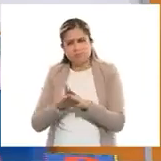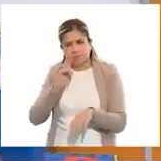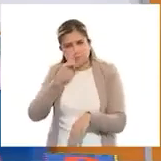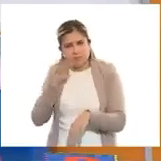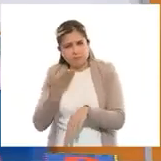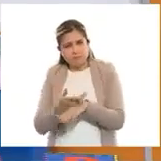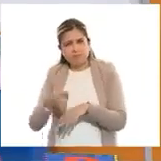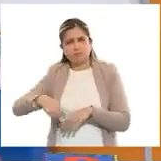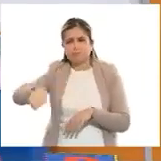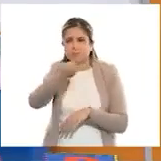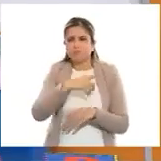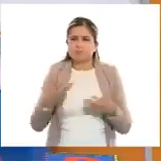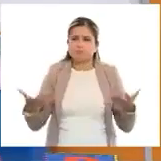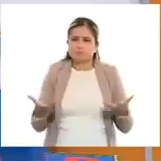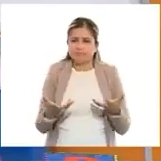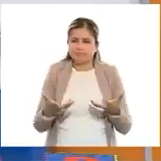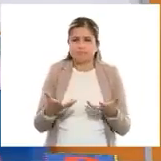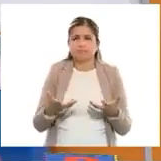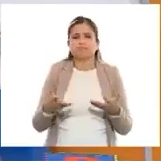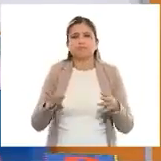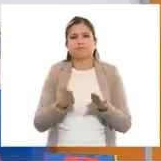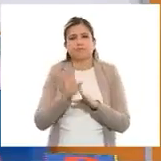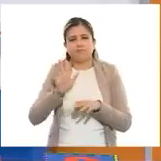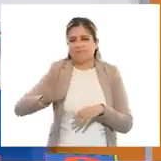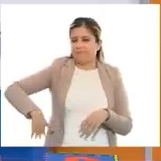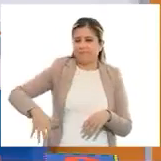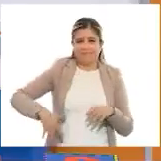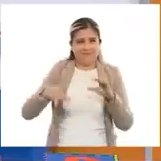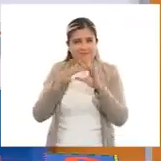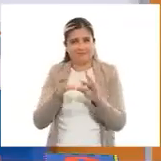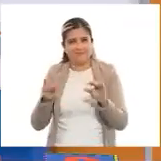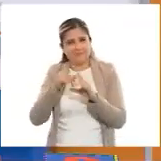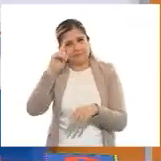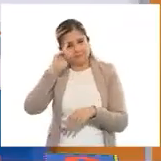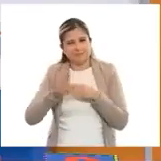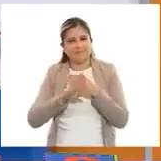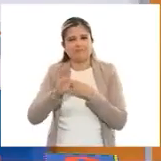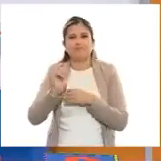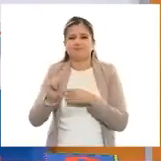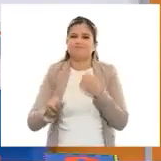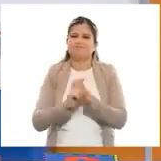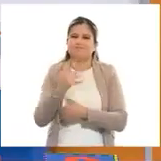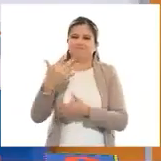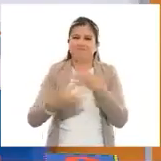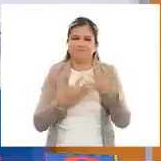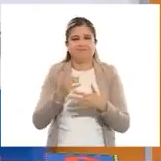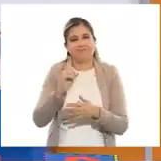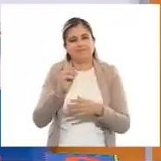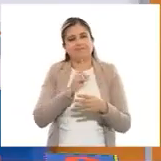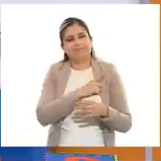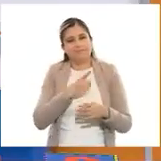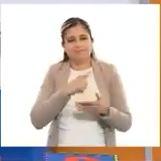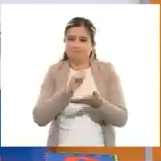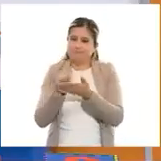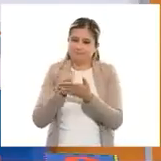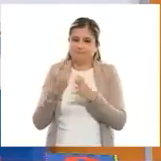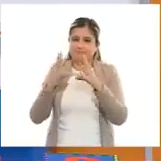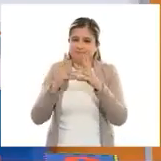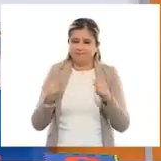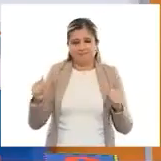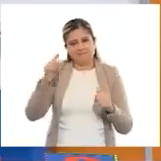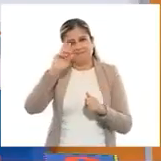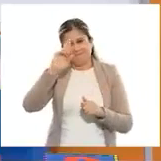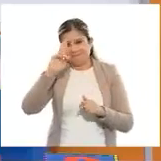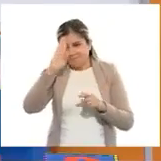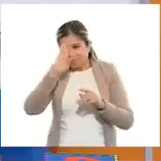responsabilidades que me corresponden las esté realizando, como hemos dicho anteriormente, para evitar cualquier conflicto. Ya conocimos algunas tareas que los